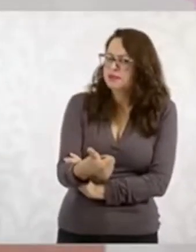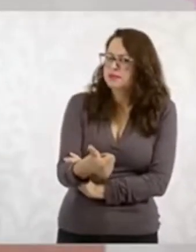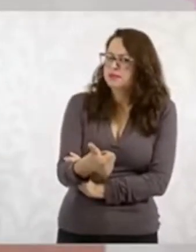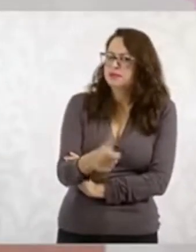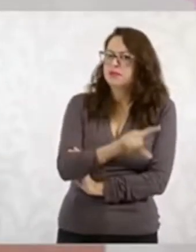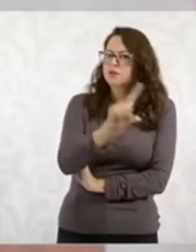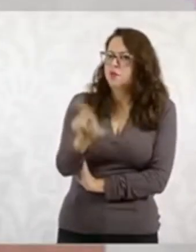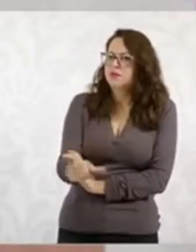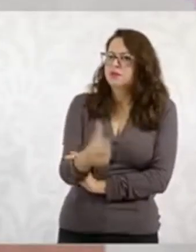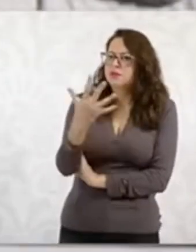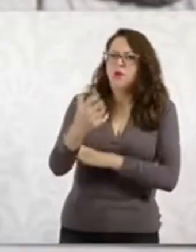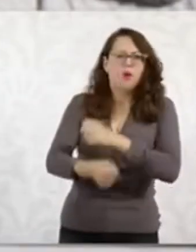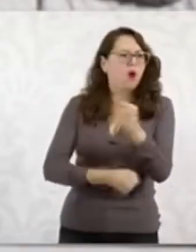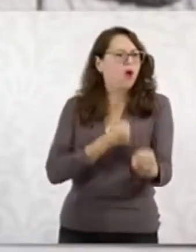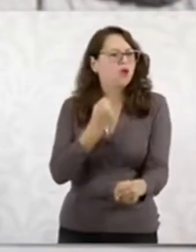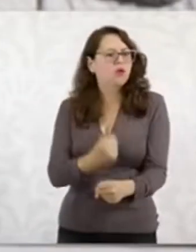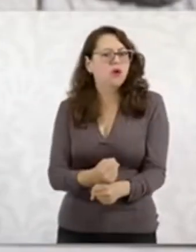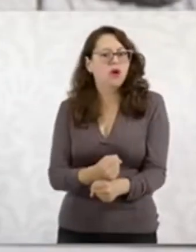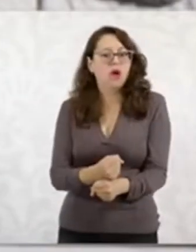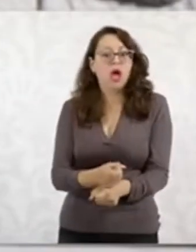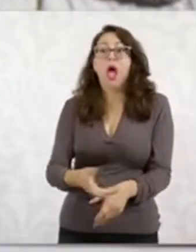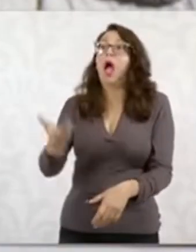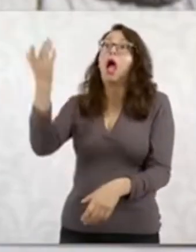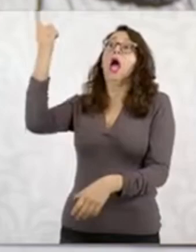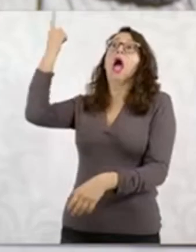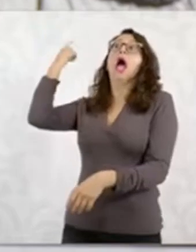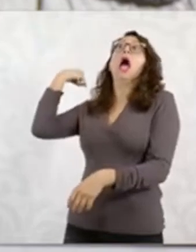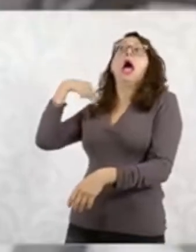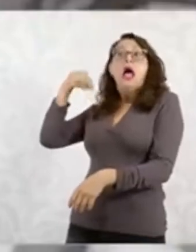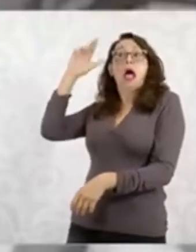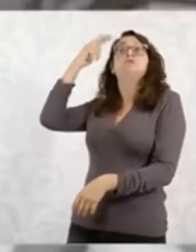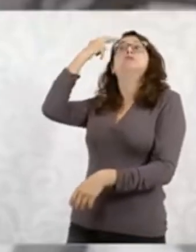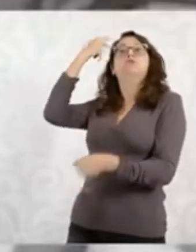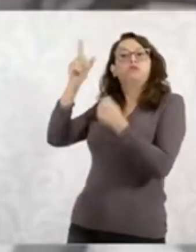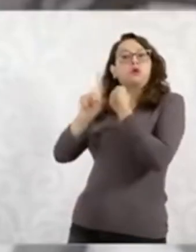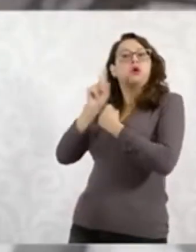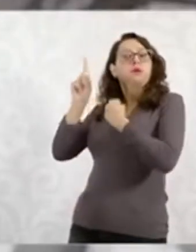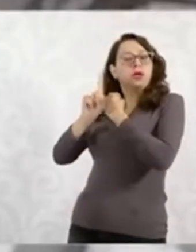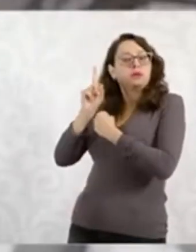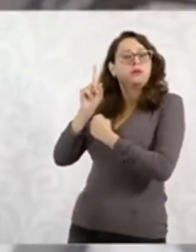5 años después, que dicen que hubo problemas en la elección del 21.